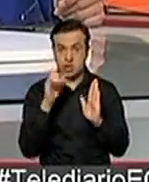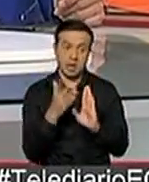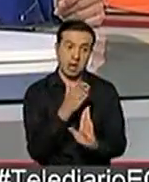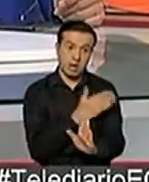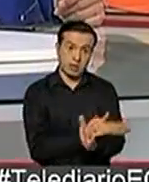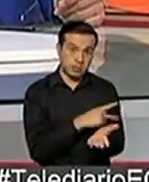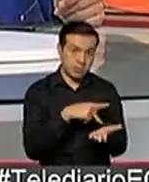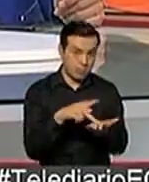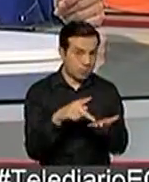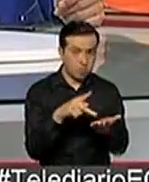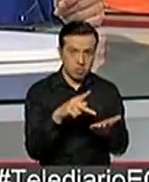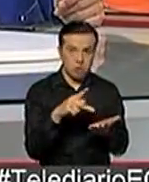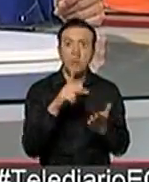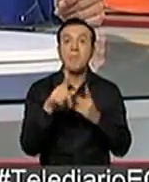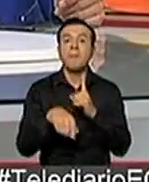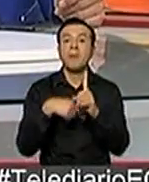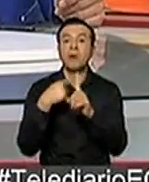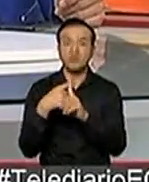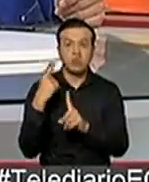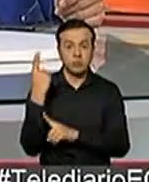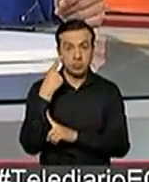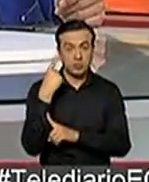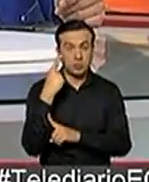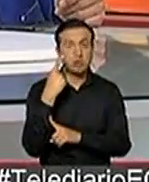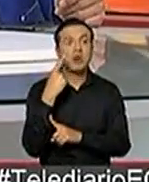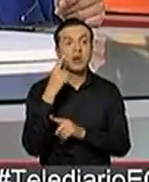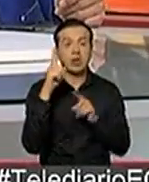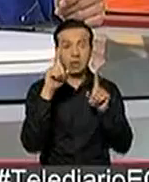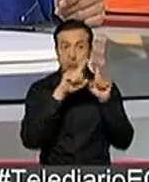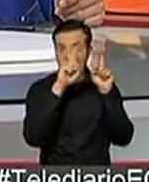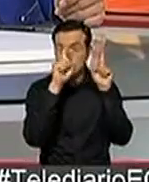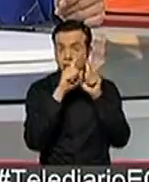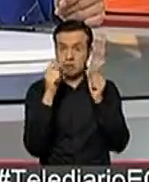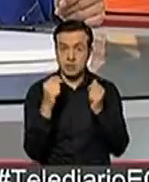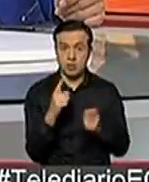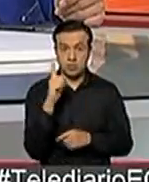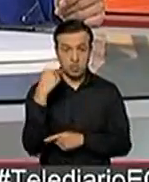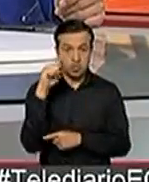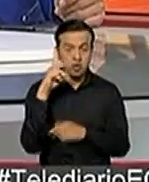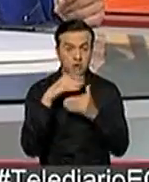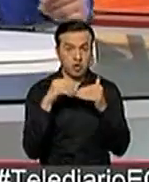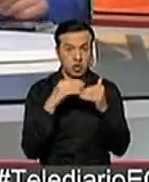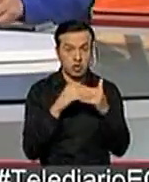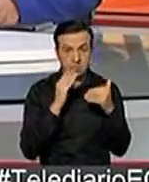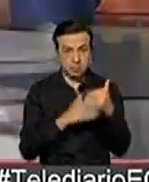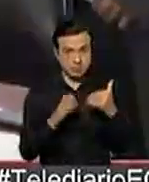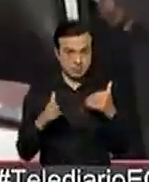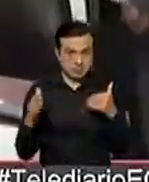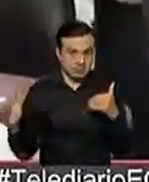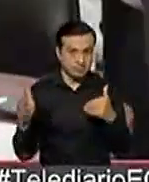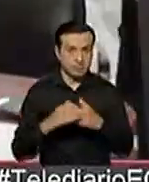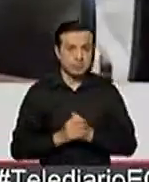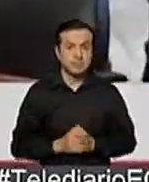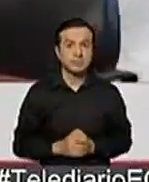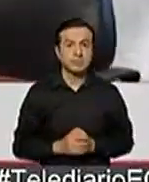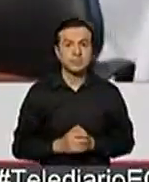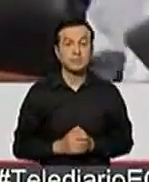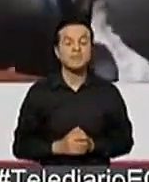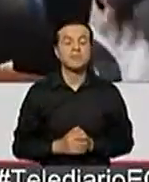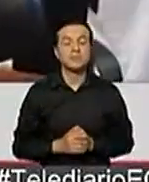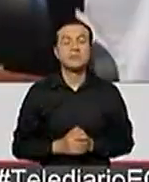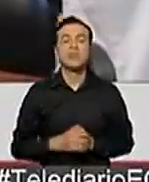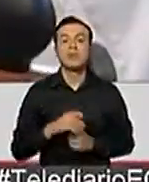de una contribución única y temporal para las empresas que tengan ingresos de $1,000,000. La directora